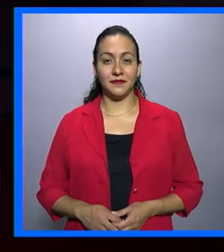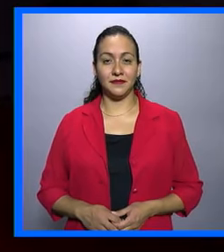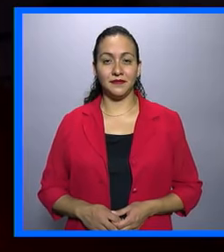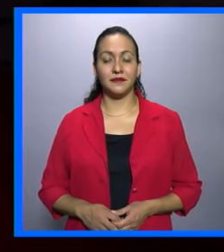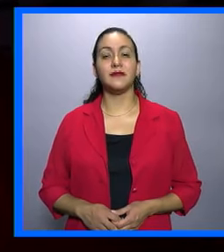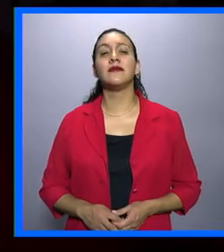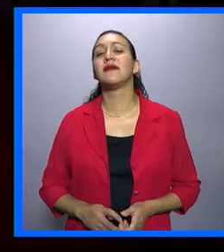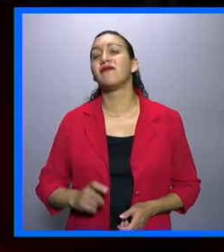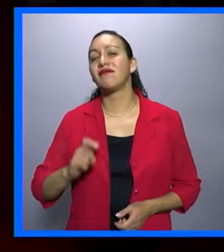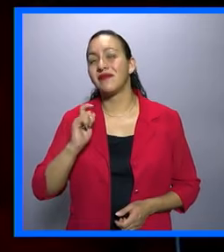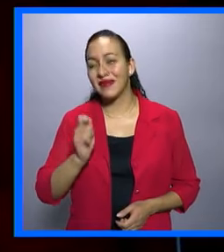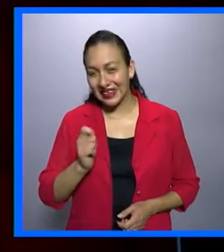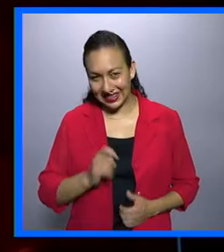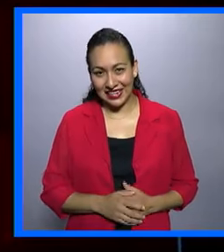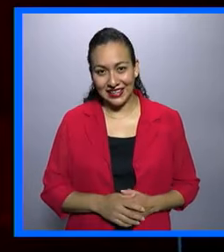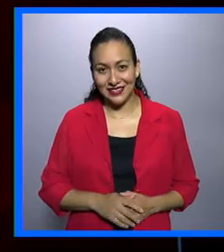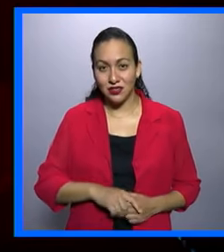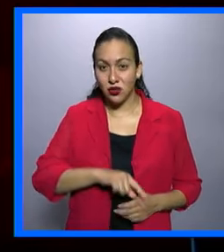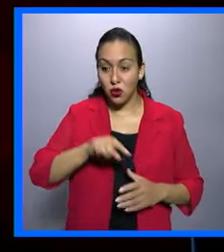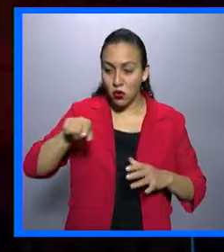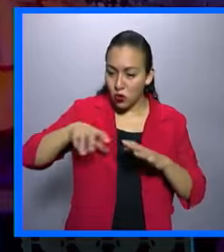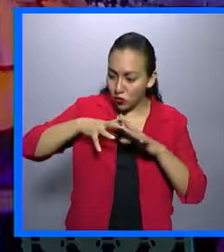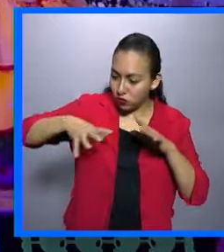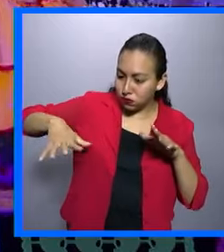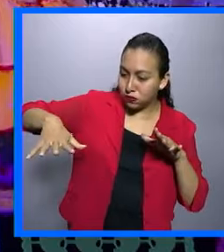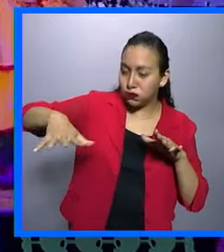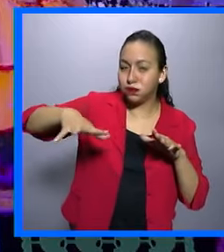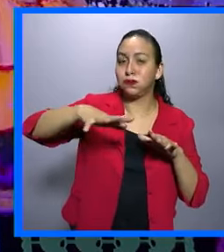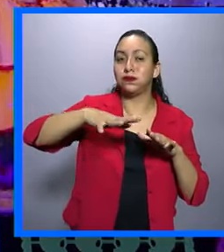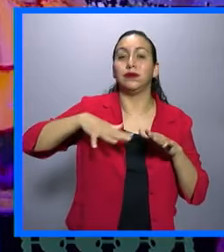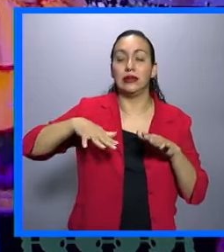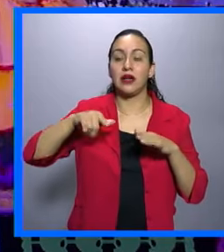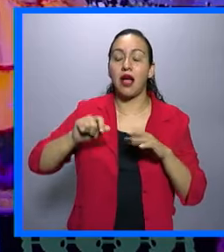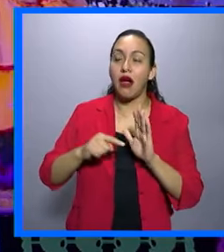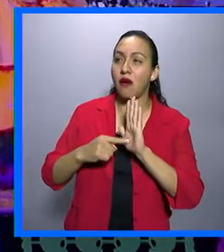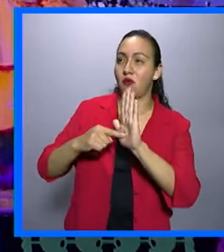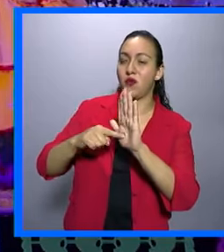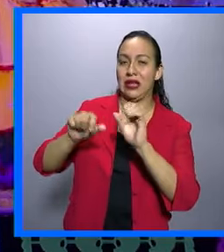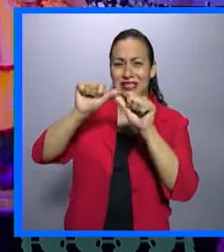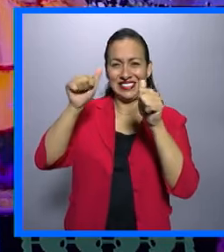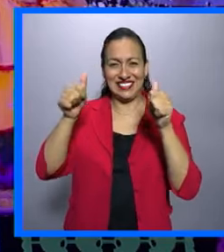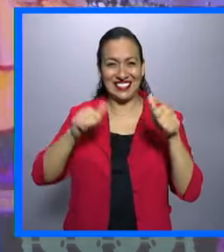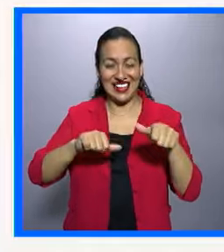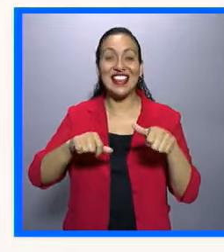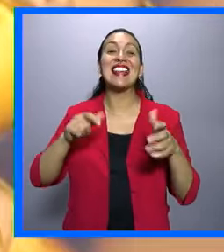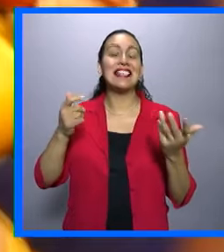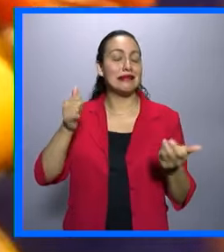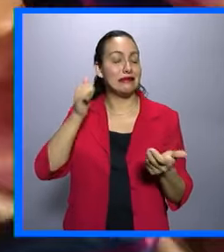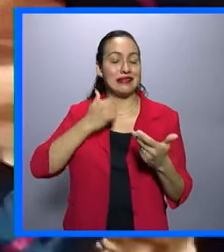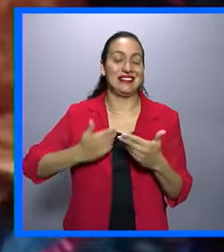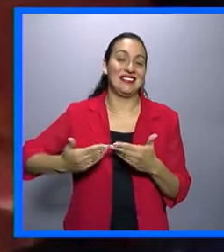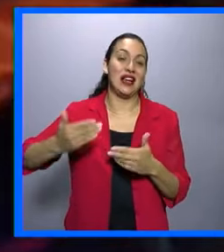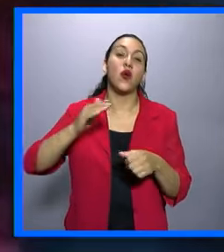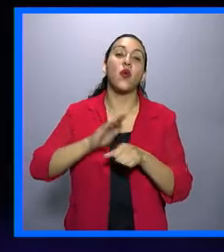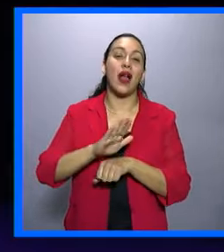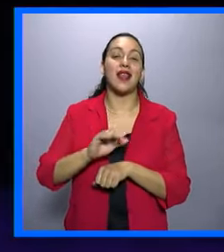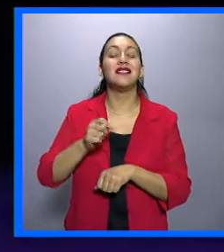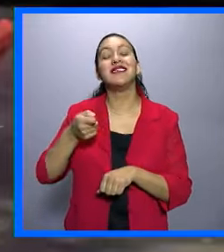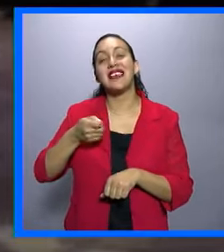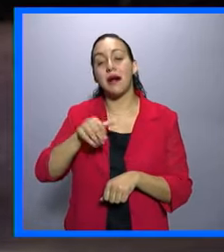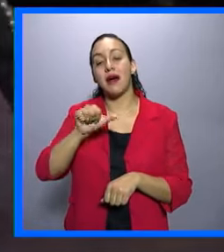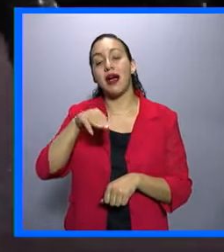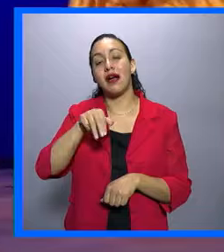Se trata de una extensa instalación que representa una de las obras clásicas que llevó a escena, Las Amarillas,